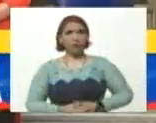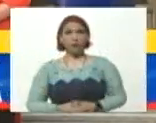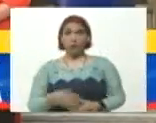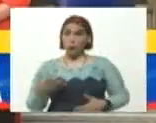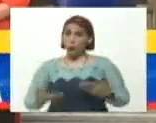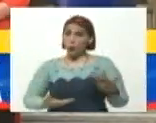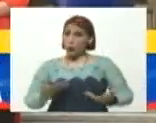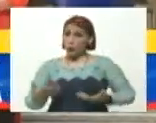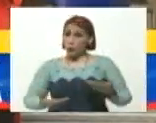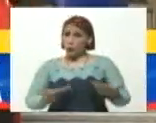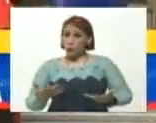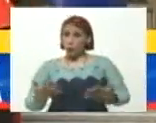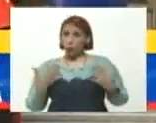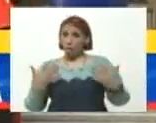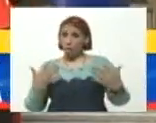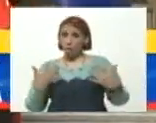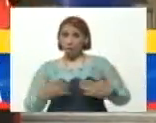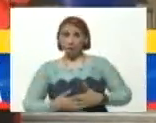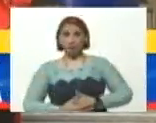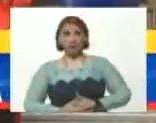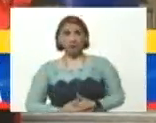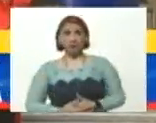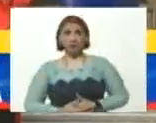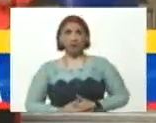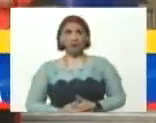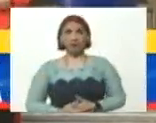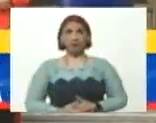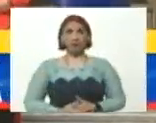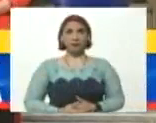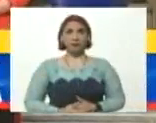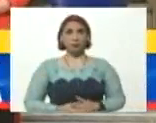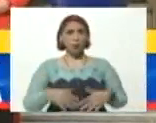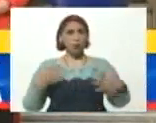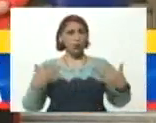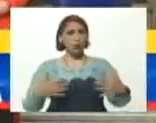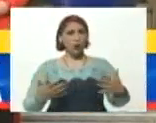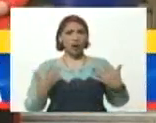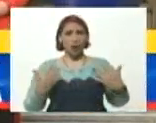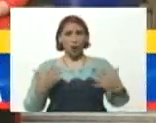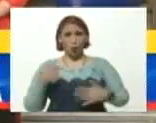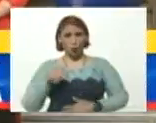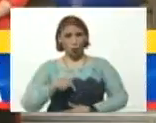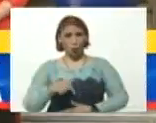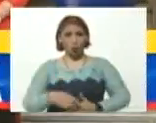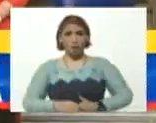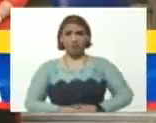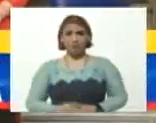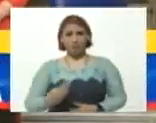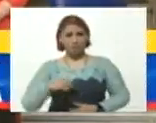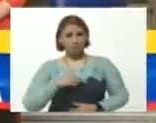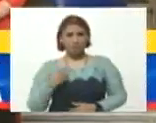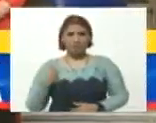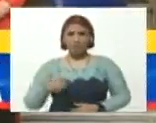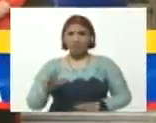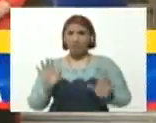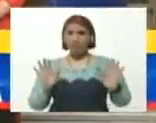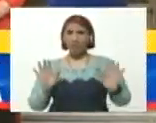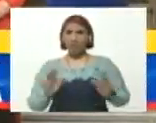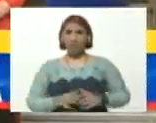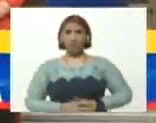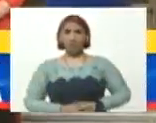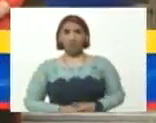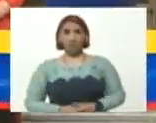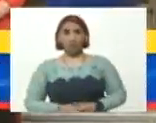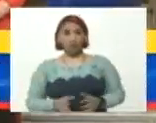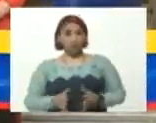Calurosa, calurosa, calurosa. Está haciendo bastante calor hoy. Hemos tenido una